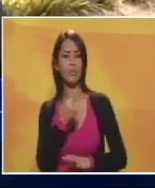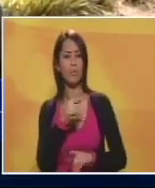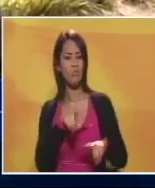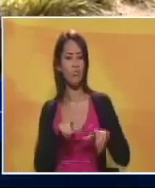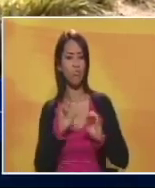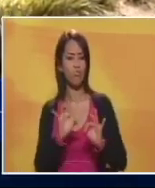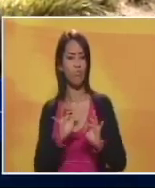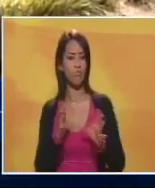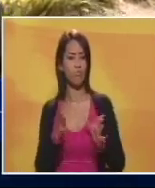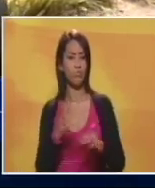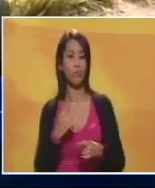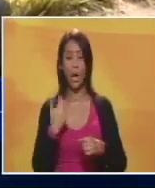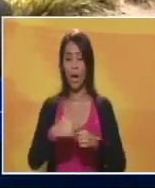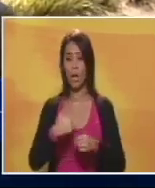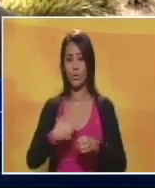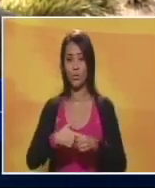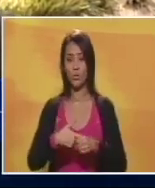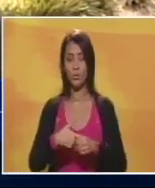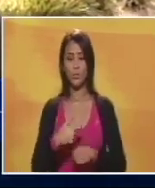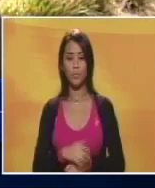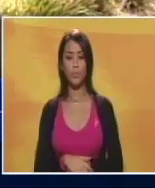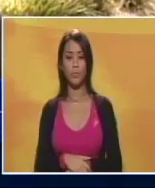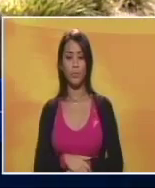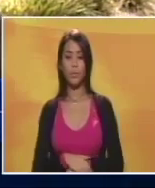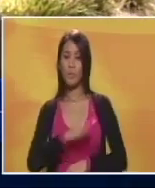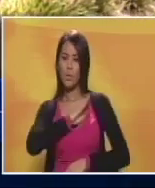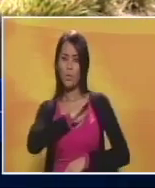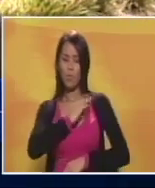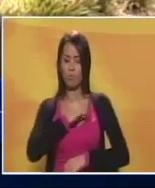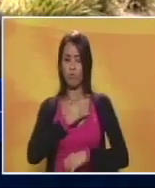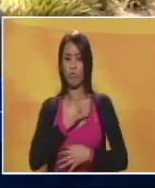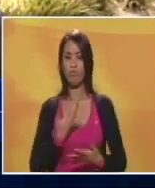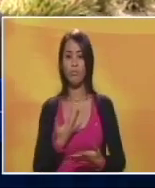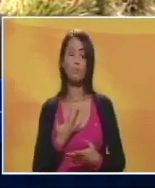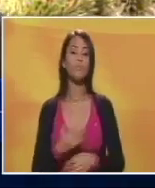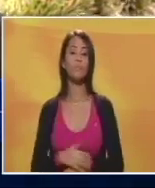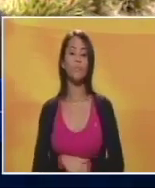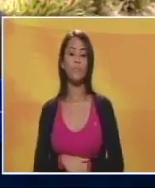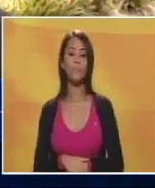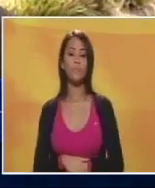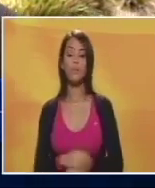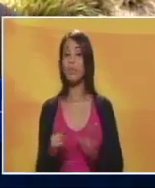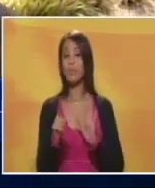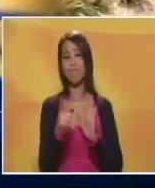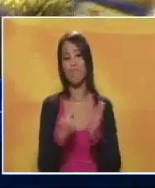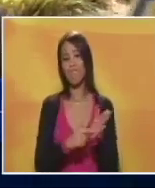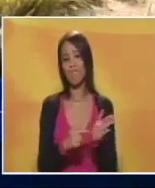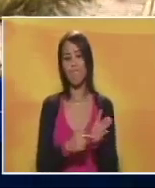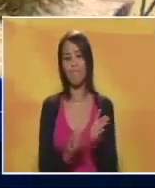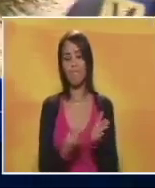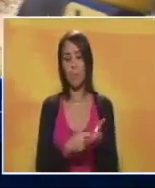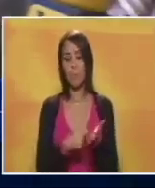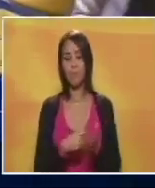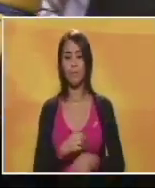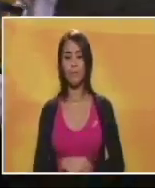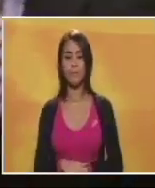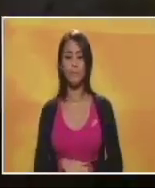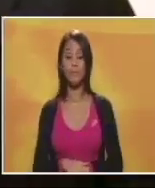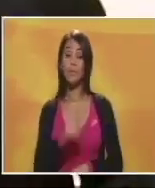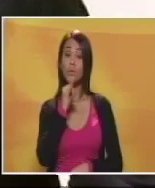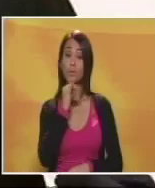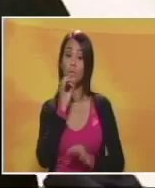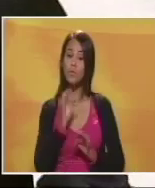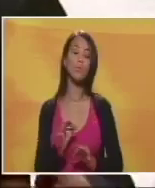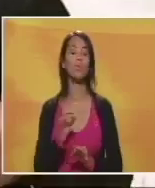estaciones de gasolina y la pueden tomar para ello en vista del default y el incumplimiento del pago de la deuda. Bien, palabras del diputado José